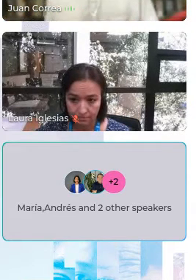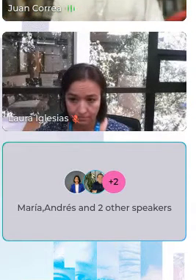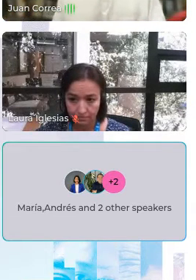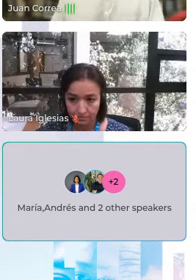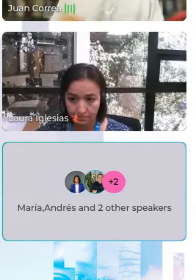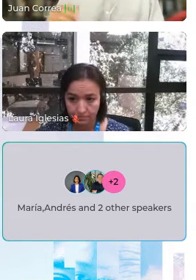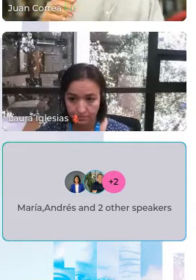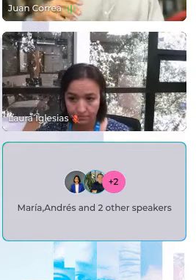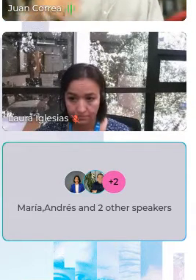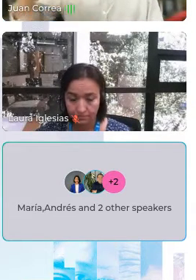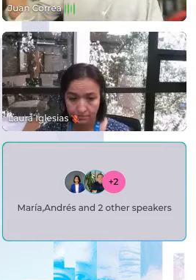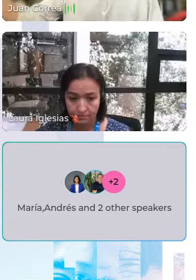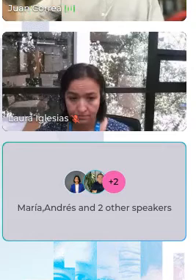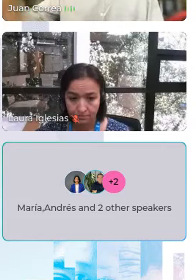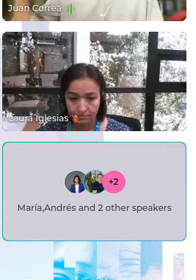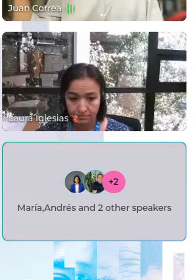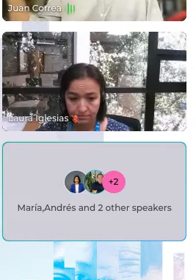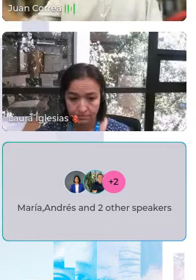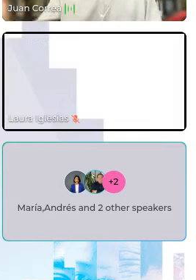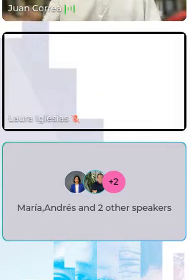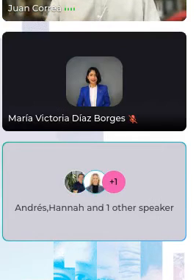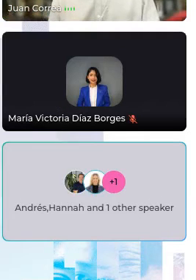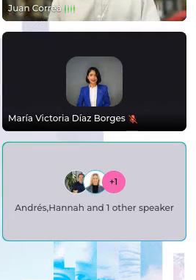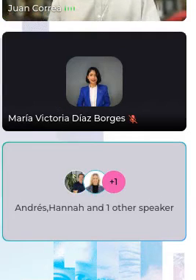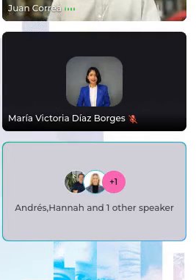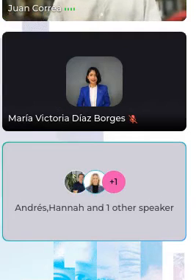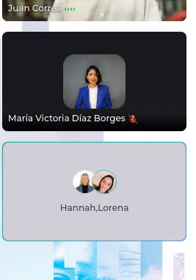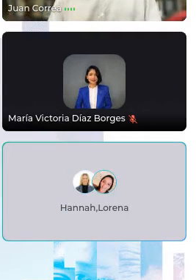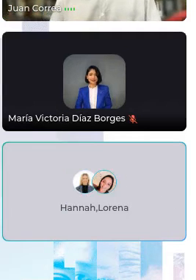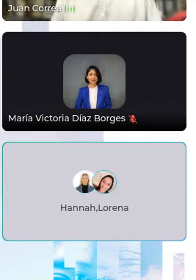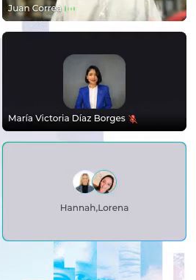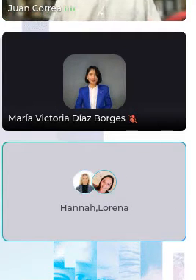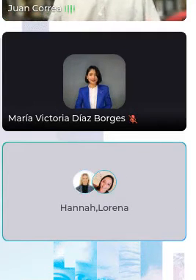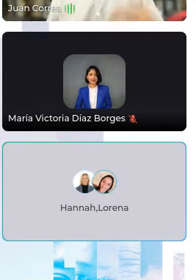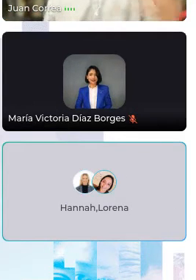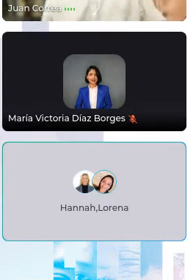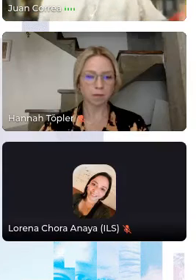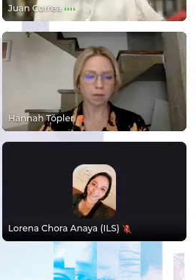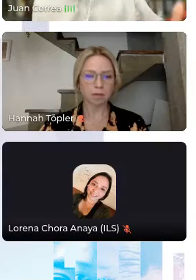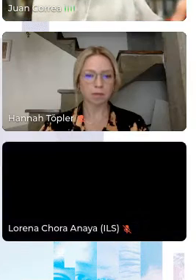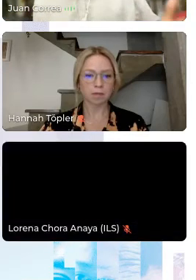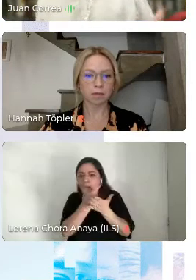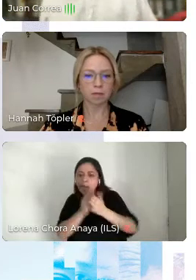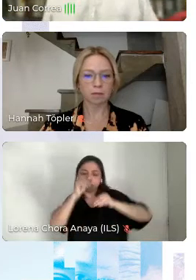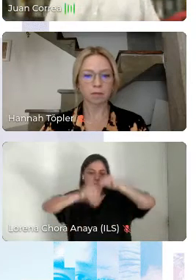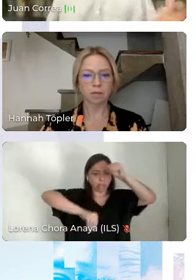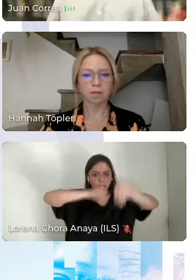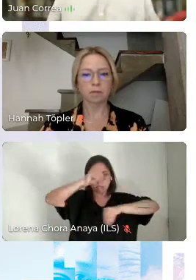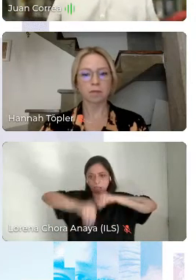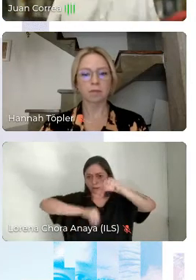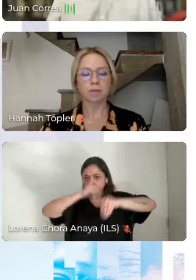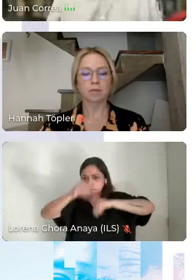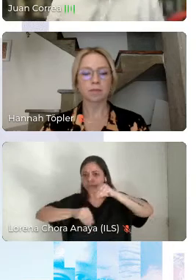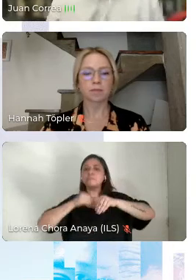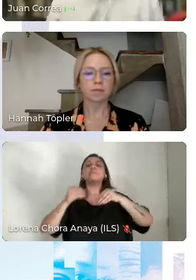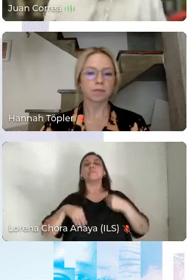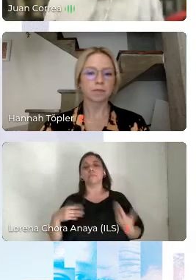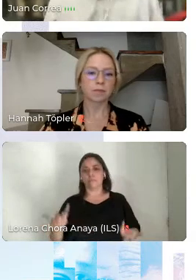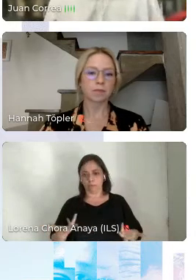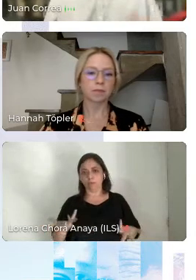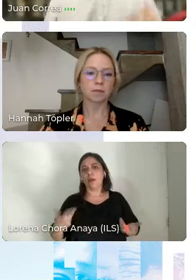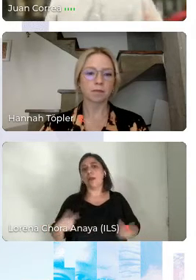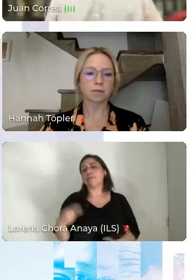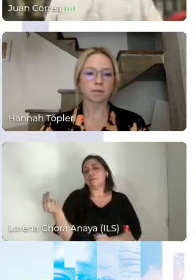y que más bien nos enfoque en hacer planes más grandes y en integrarnos como región, partiendo de esa tradición local, de las necesidades de